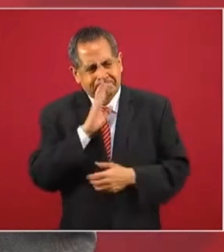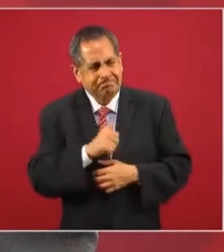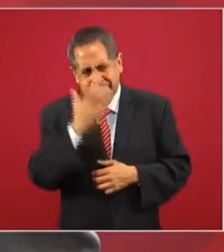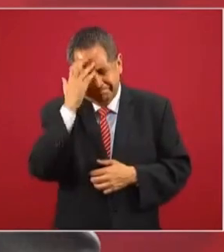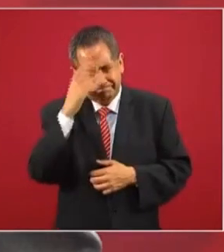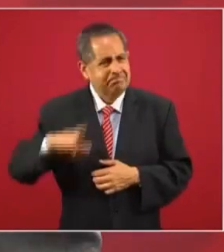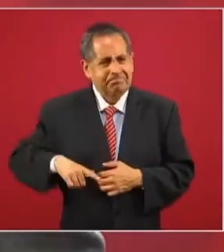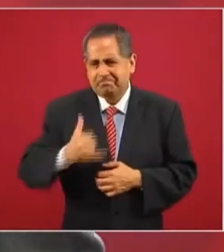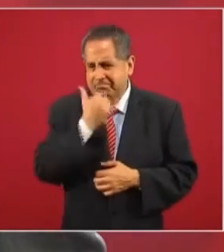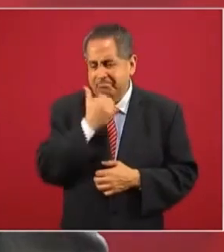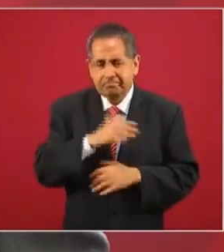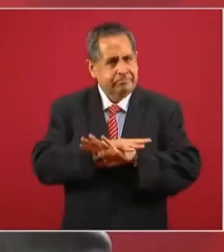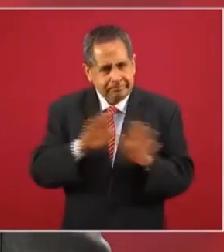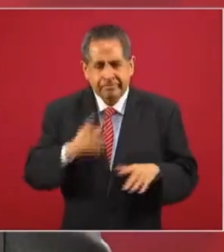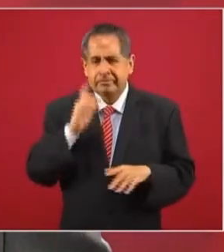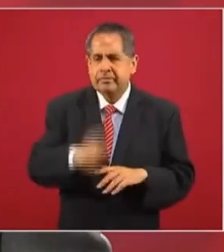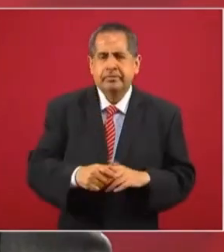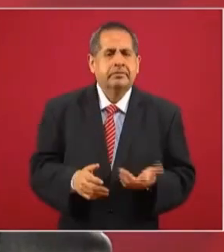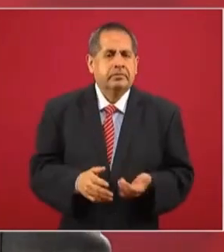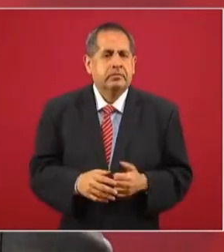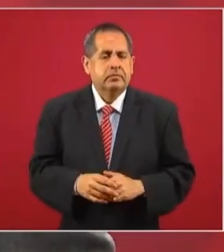y que se acabe con